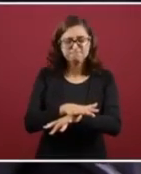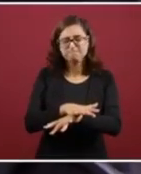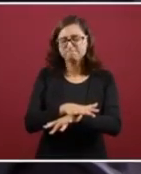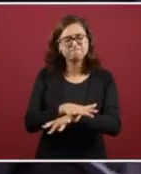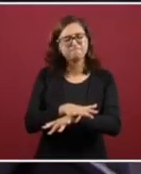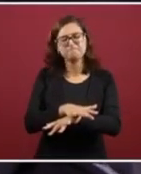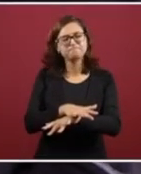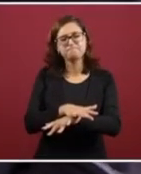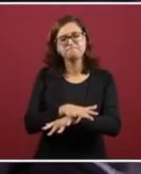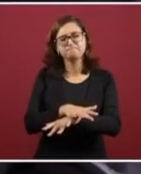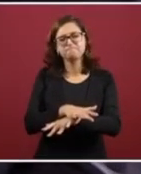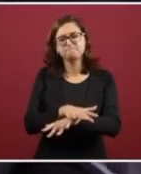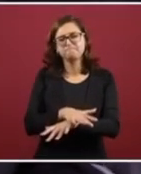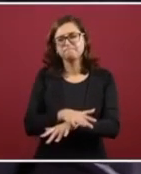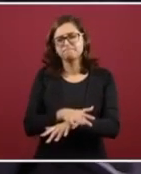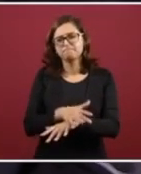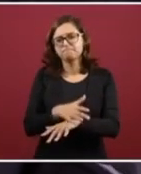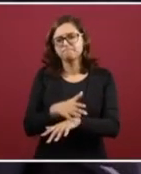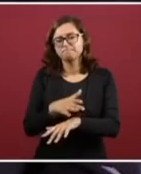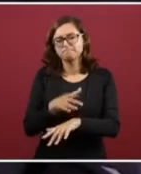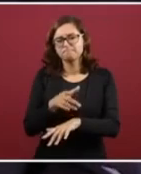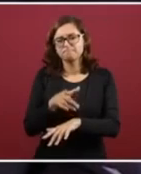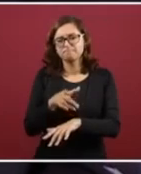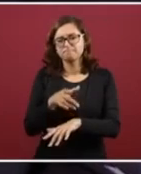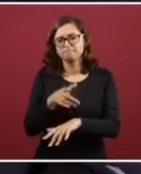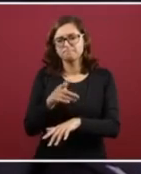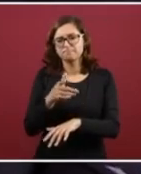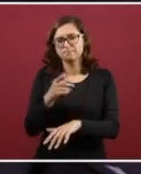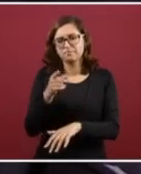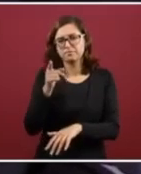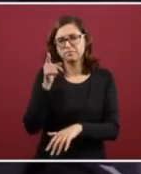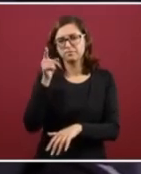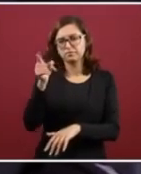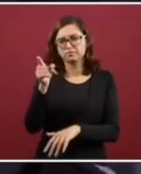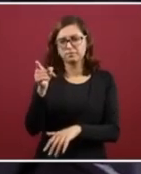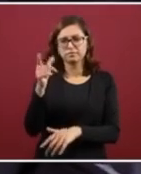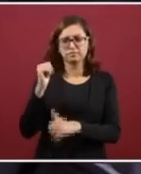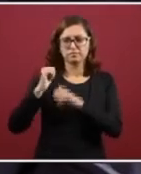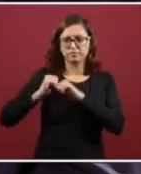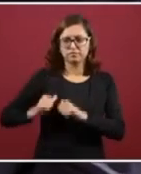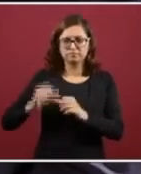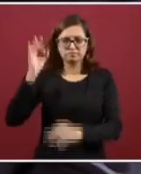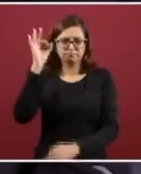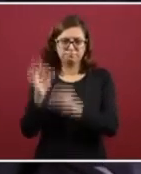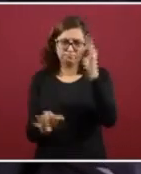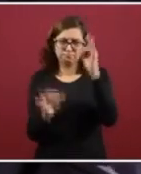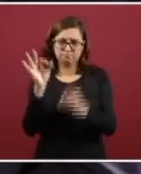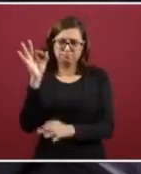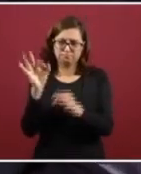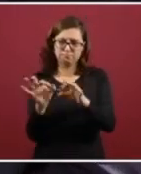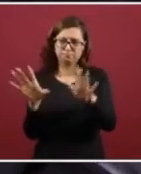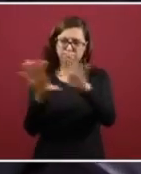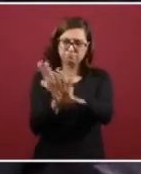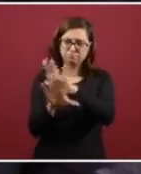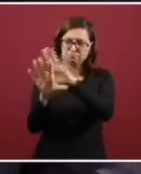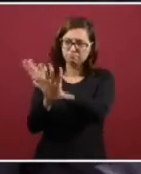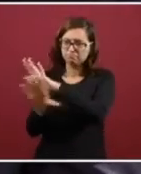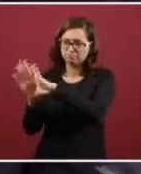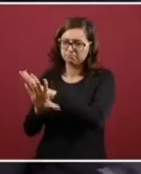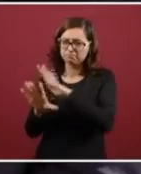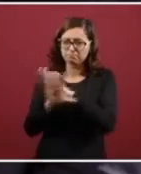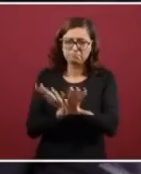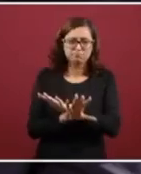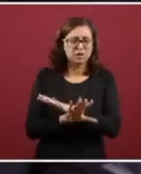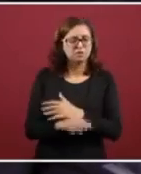para renovar, ¿sí?, el Poder Judicial desde